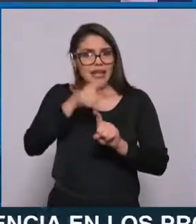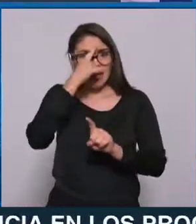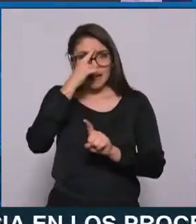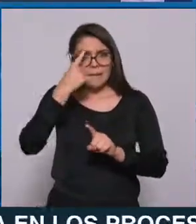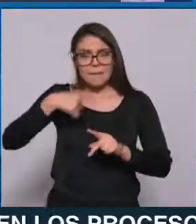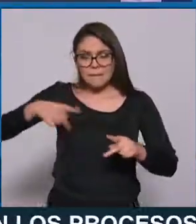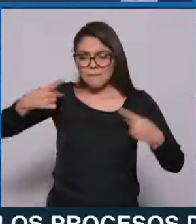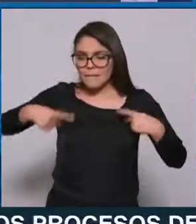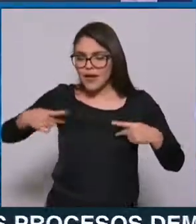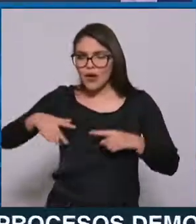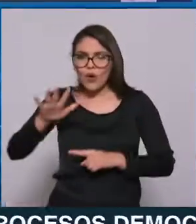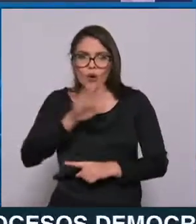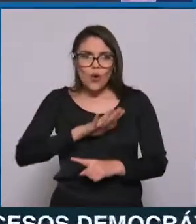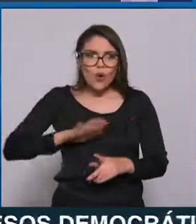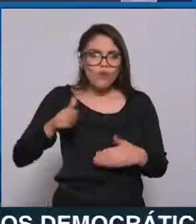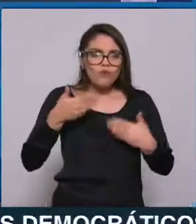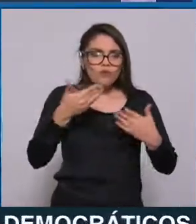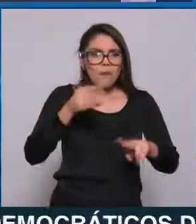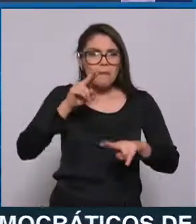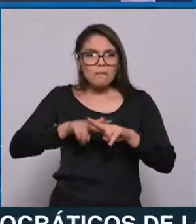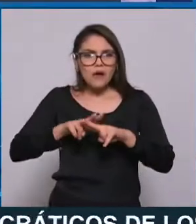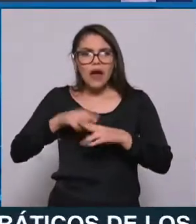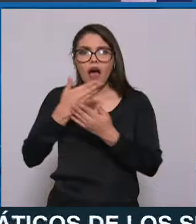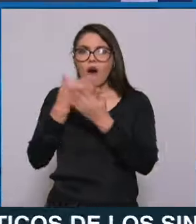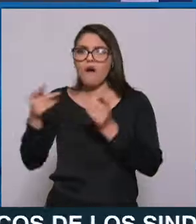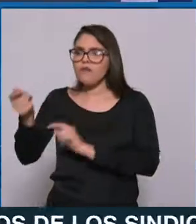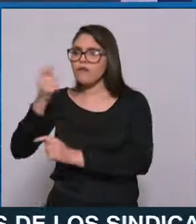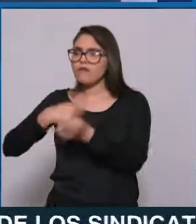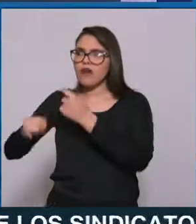estos. El sexenio anterior hubo